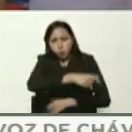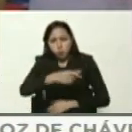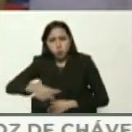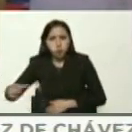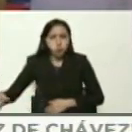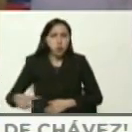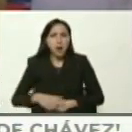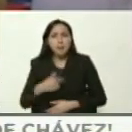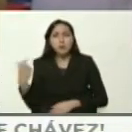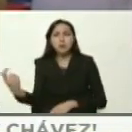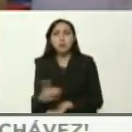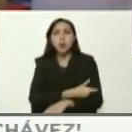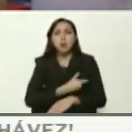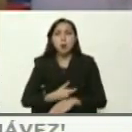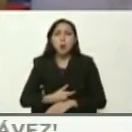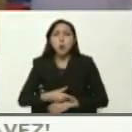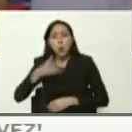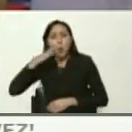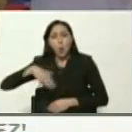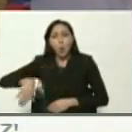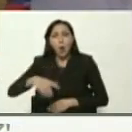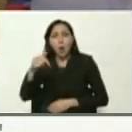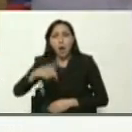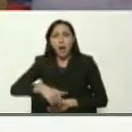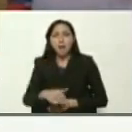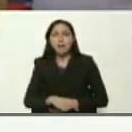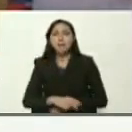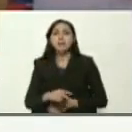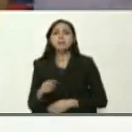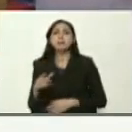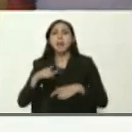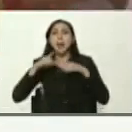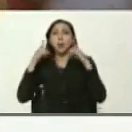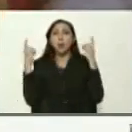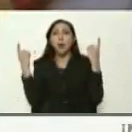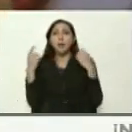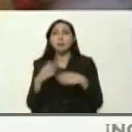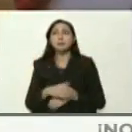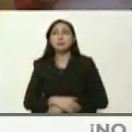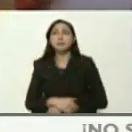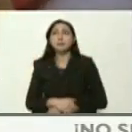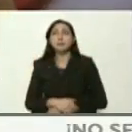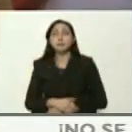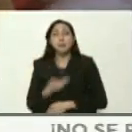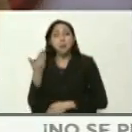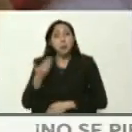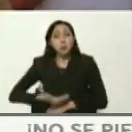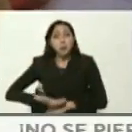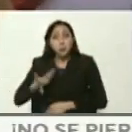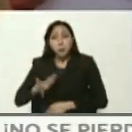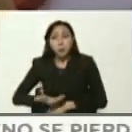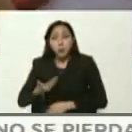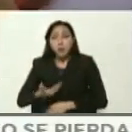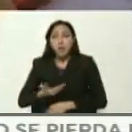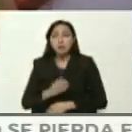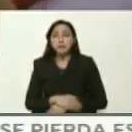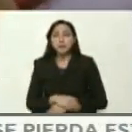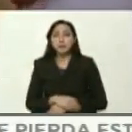de la gobernación y del pueblo de acá de La Guaira. Pues es así, es importante que...